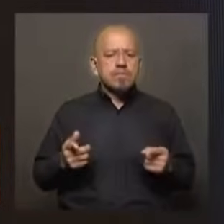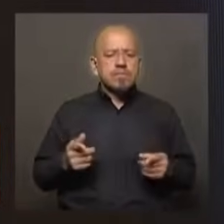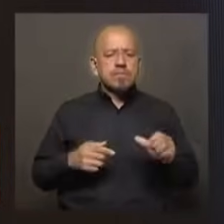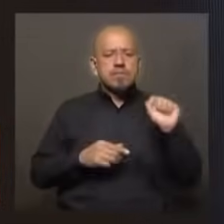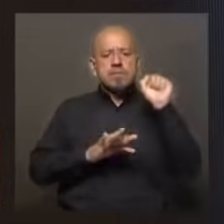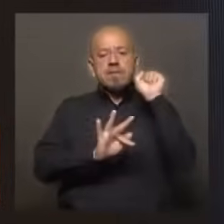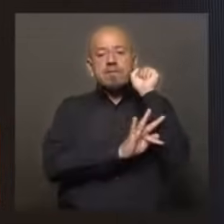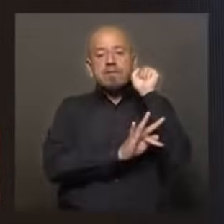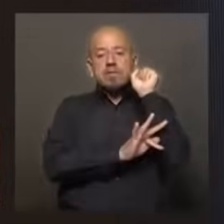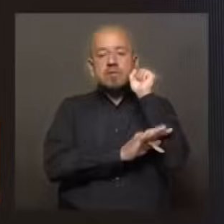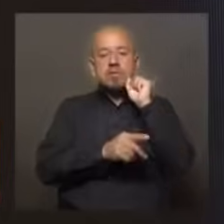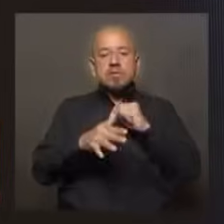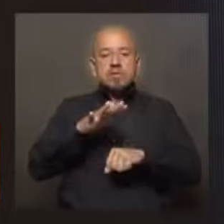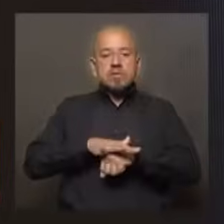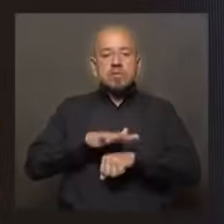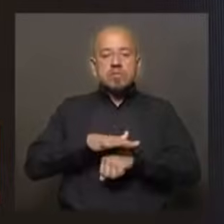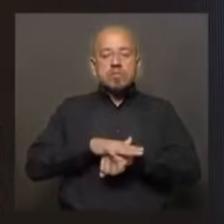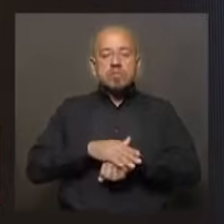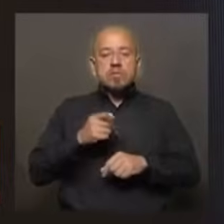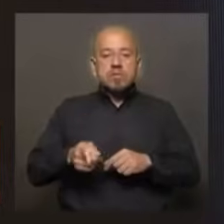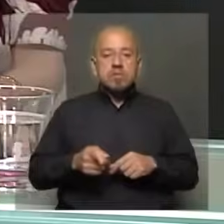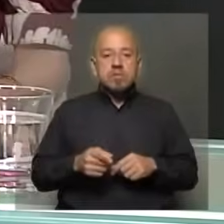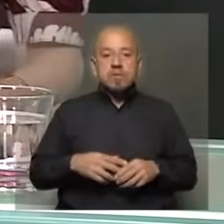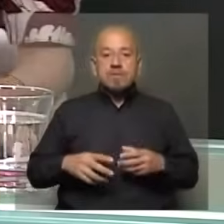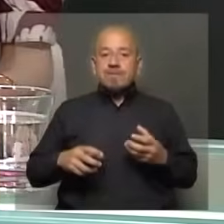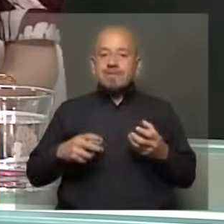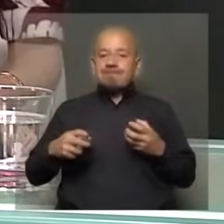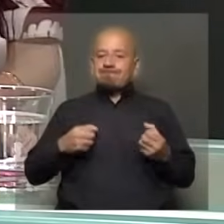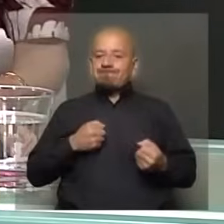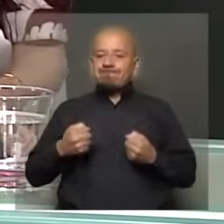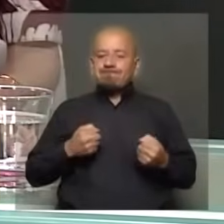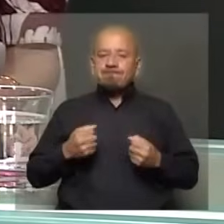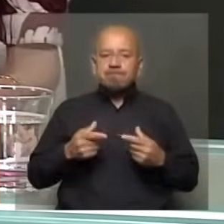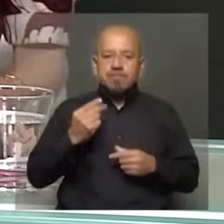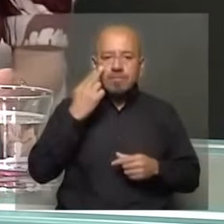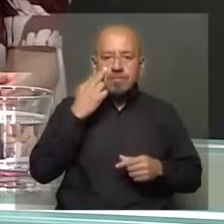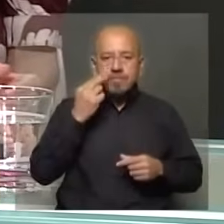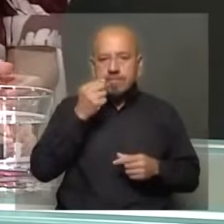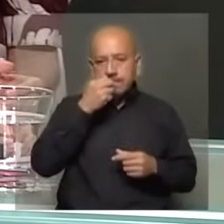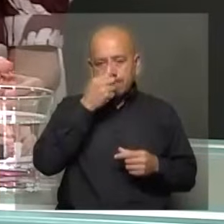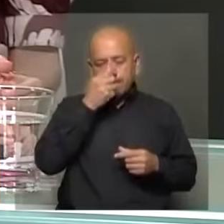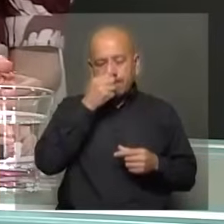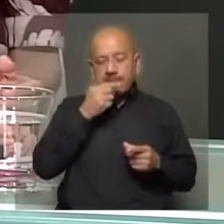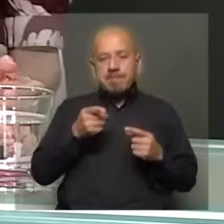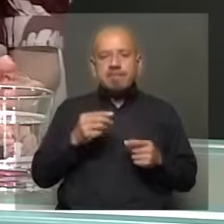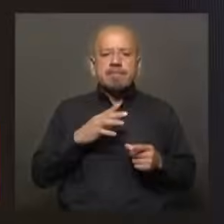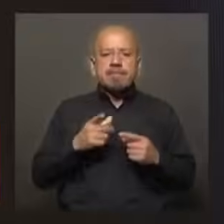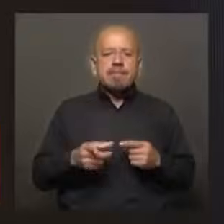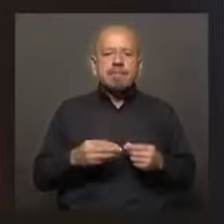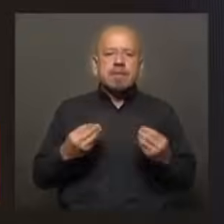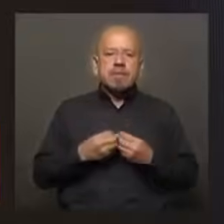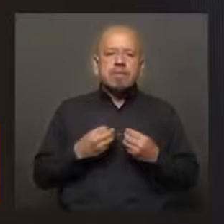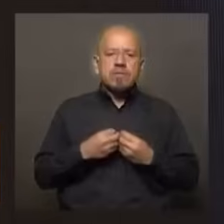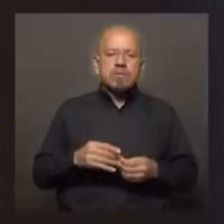femicidio ocurre en el momento que se toma la decisión de la abandonar. La tensión del problema, exacto. Se tensiona el problema. Exacto, sí de hecho muchos de los